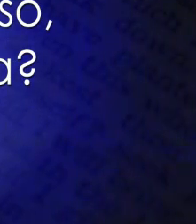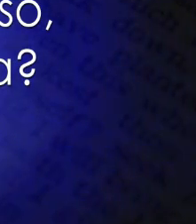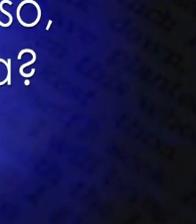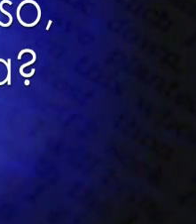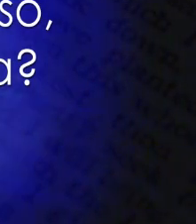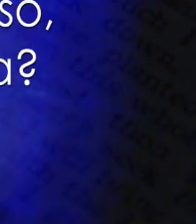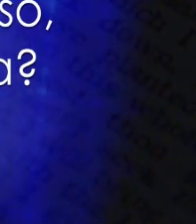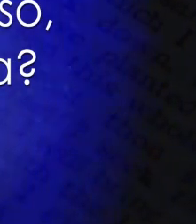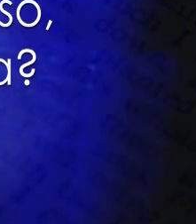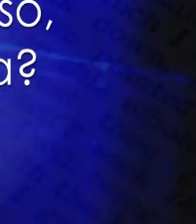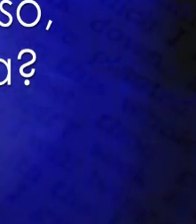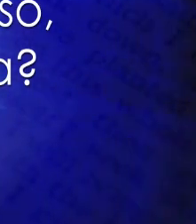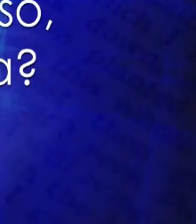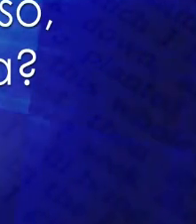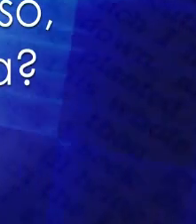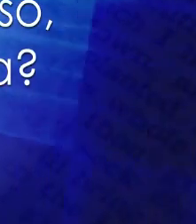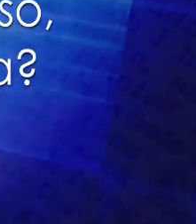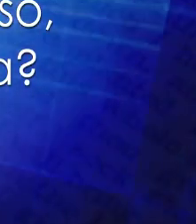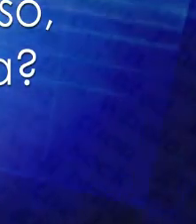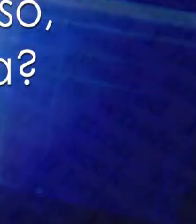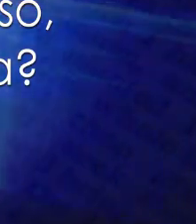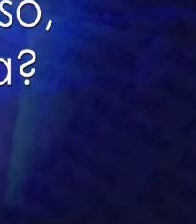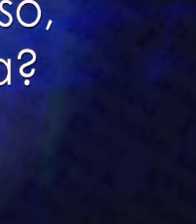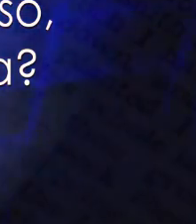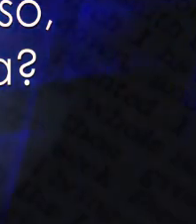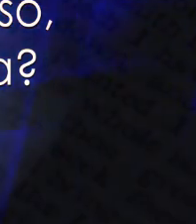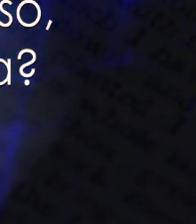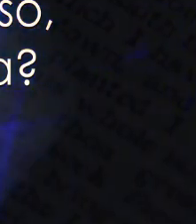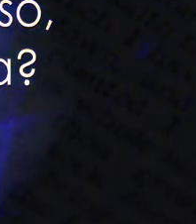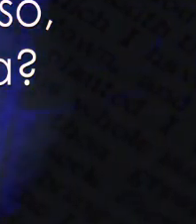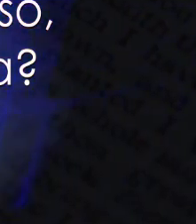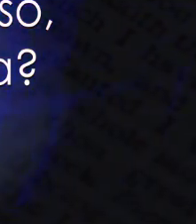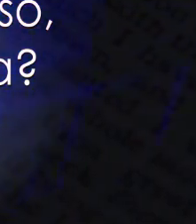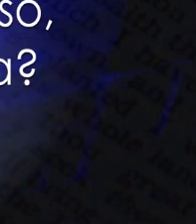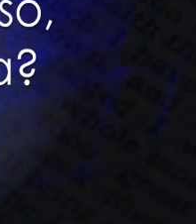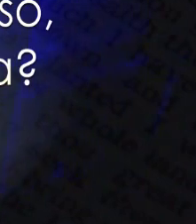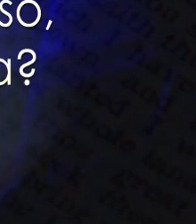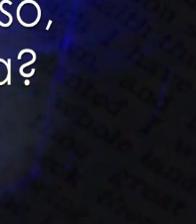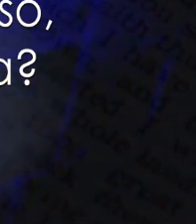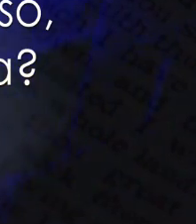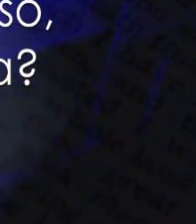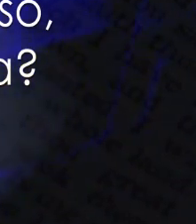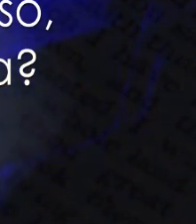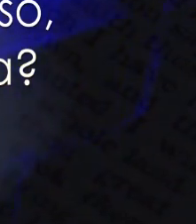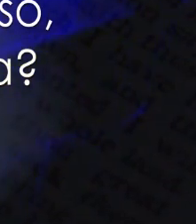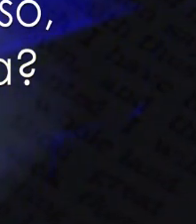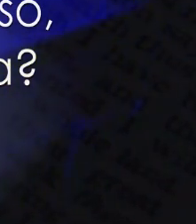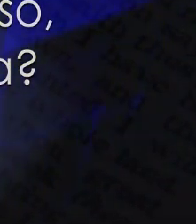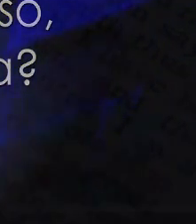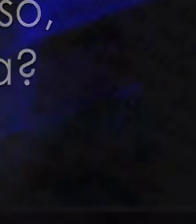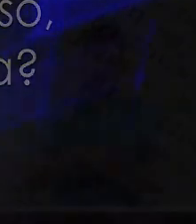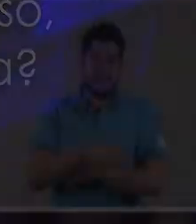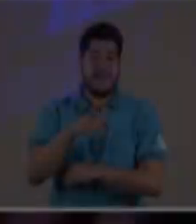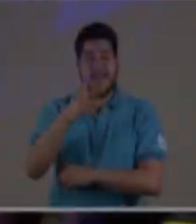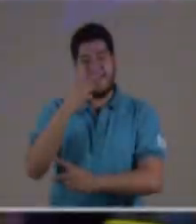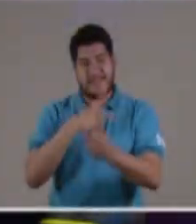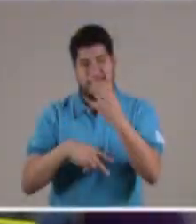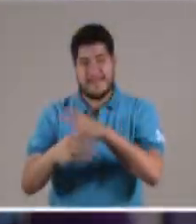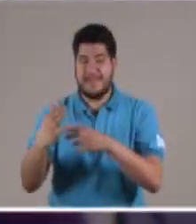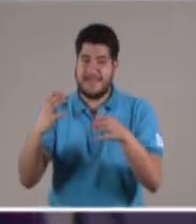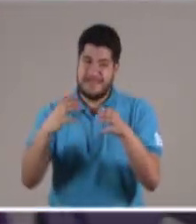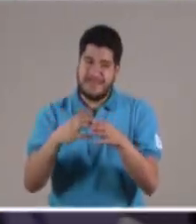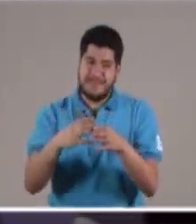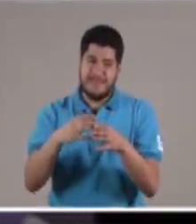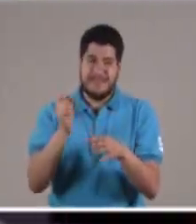se acuerda que usted cantaba eran ciego ovejas que habían el rebaño se